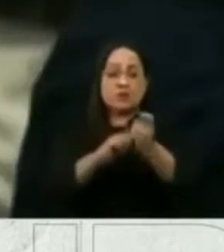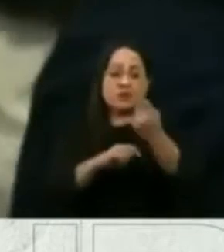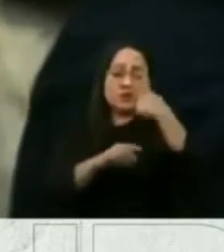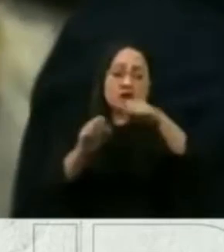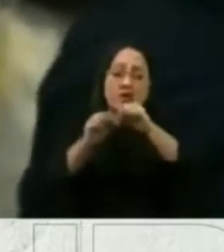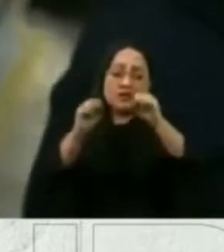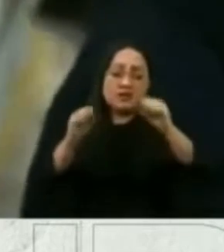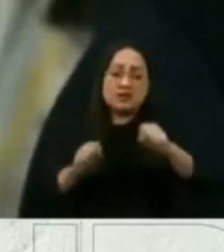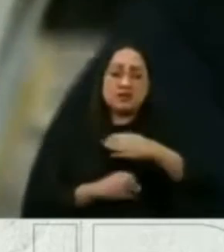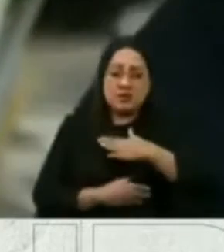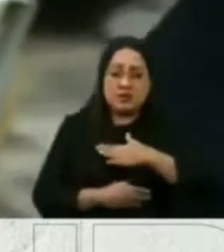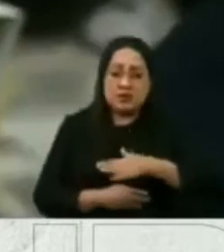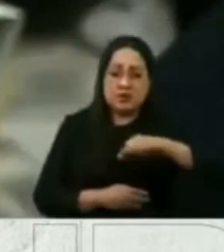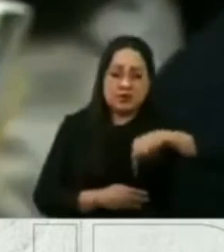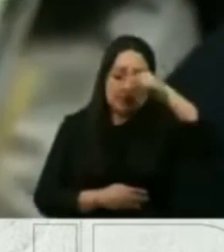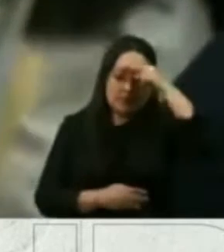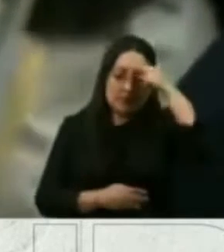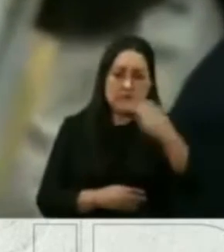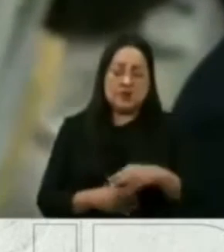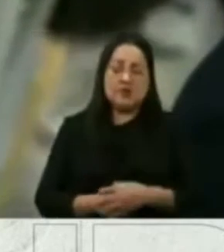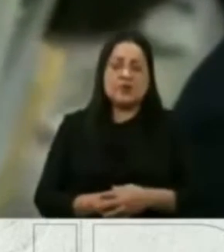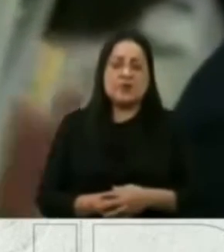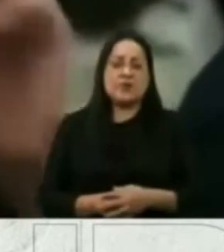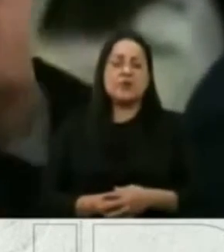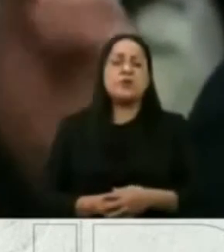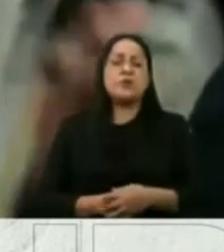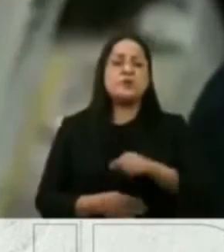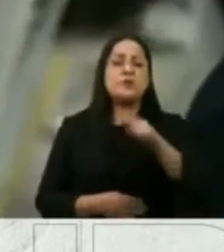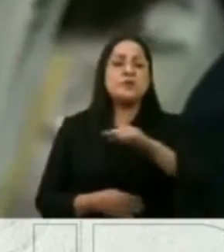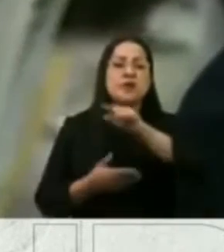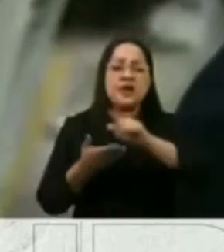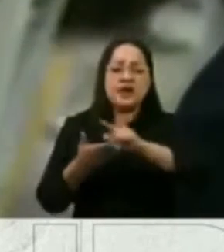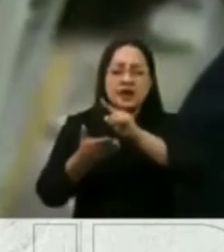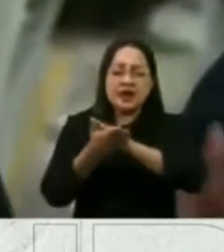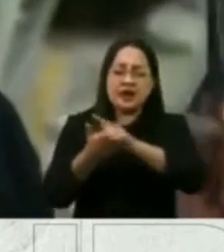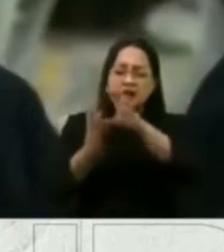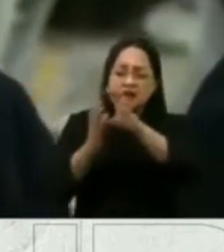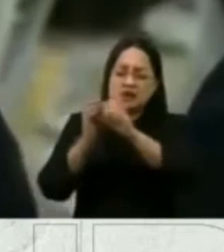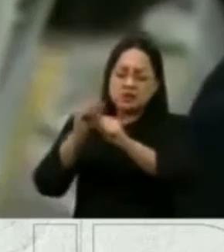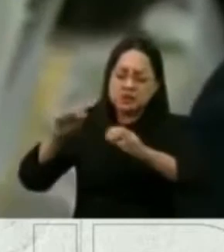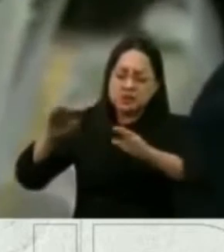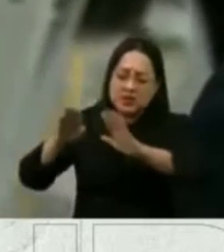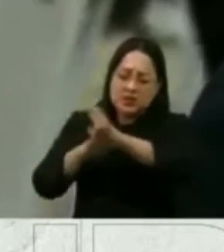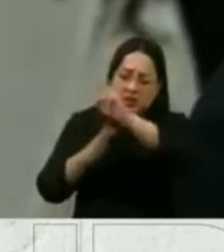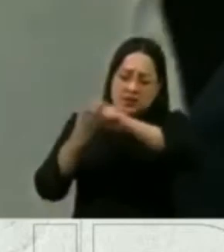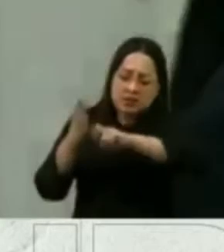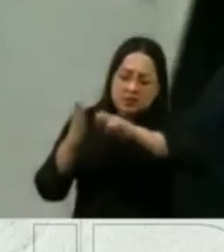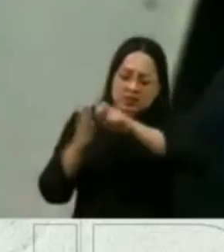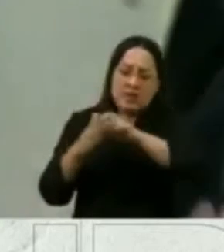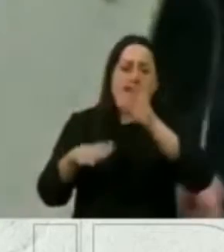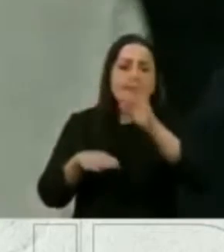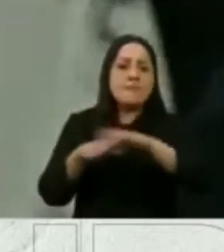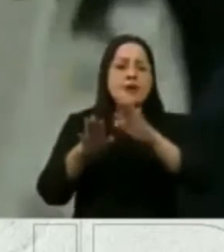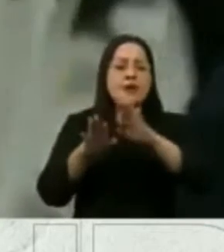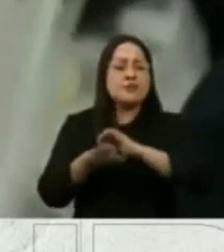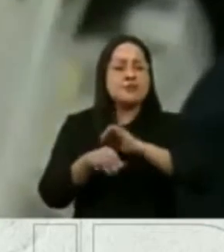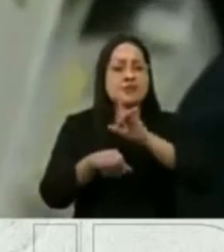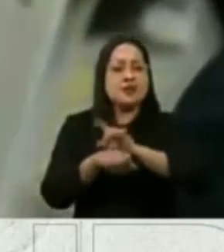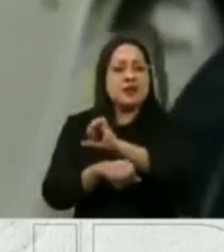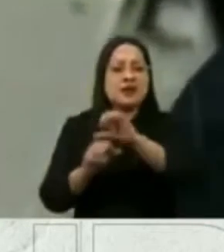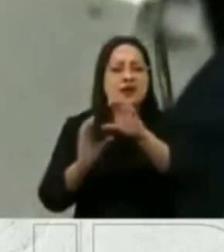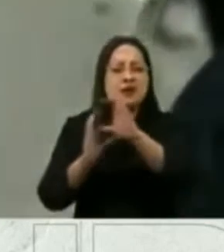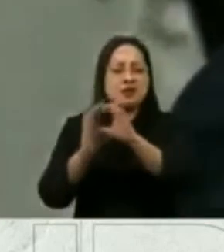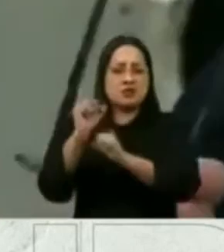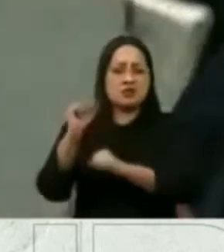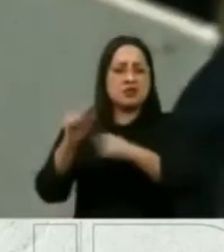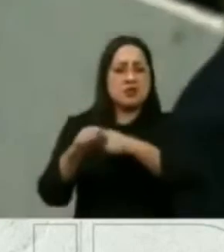sistema de justicia en nuestro país. Quiero decir, las reformas legales y constitucionales, particularmente las constitucionales, tienen que ubicarse en